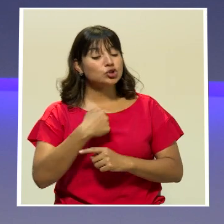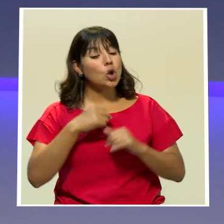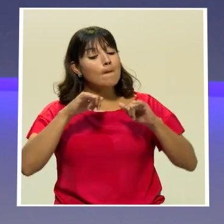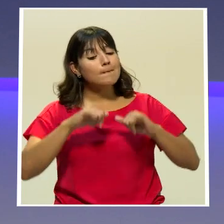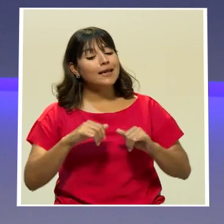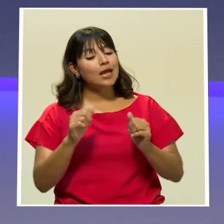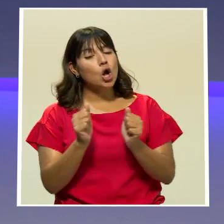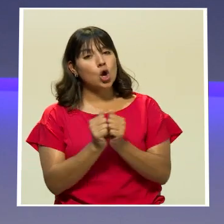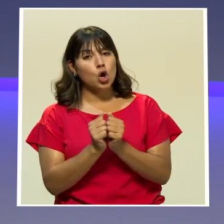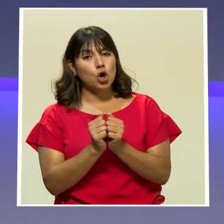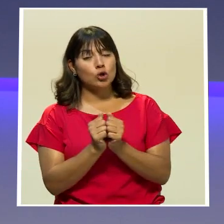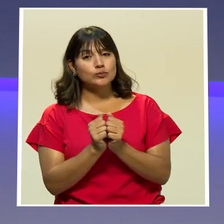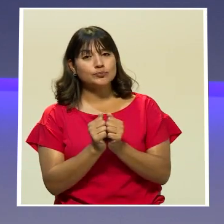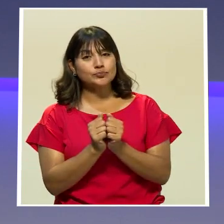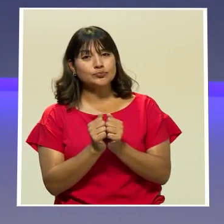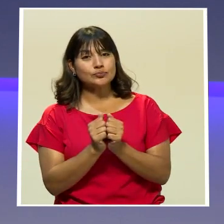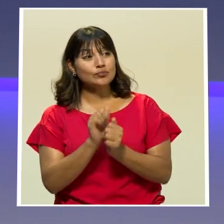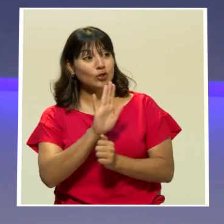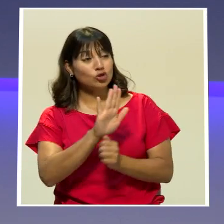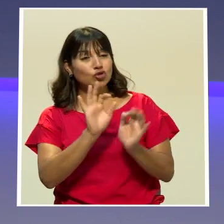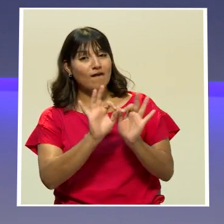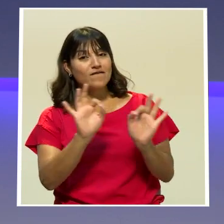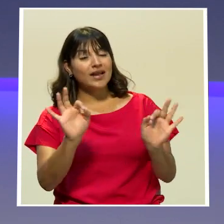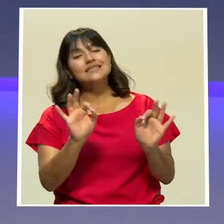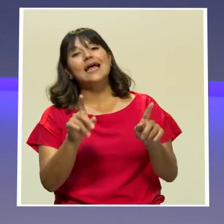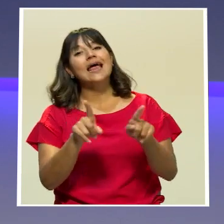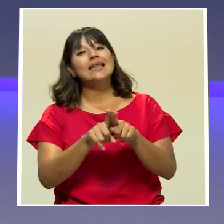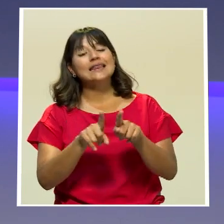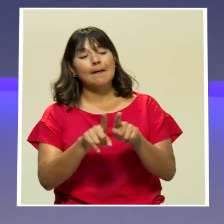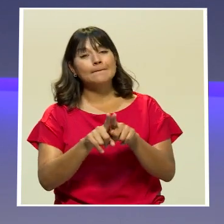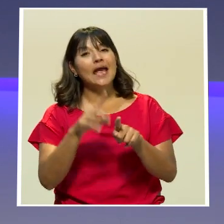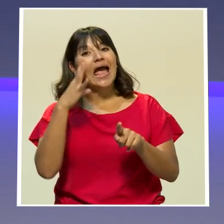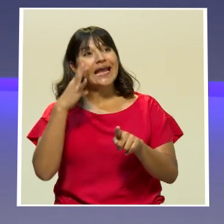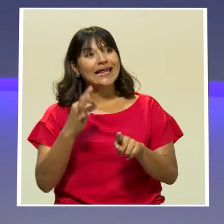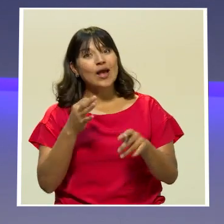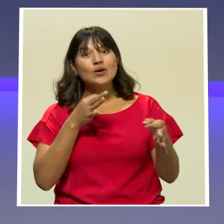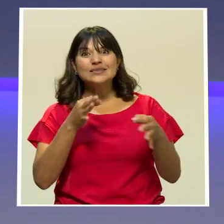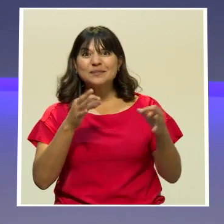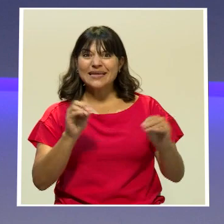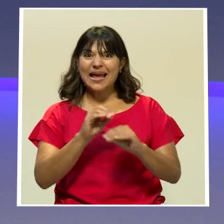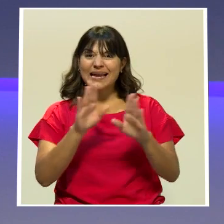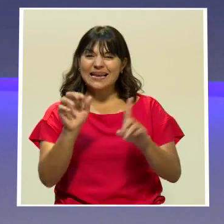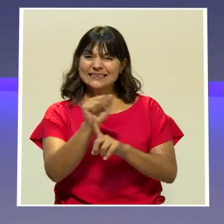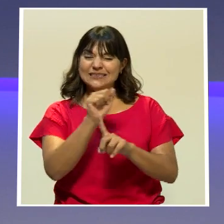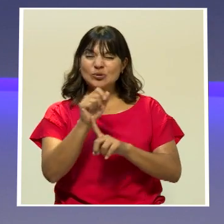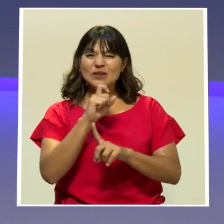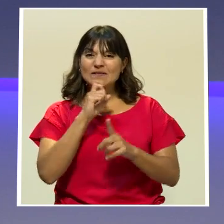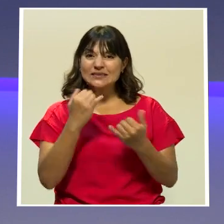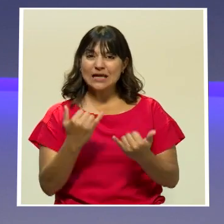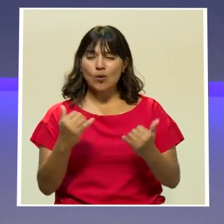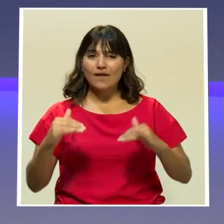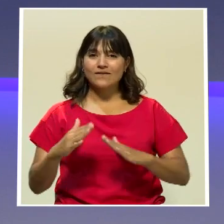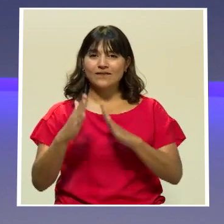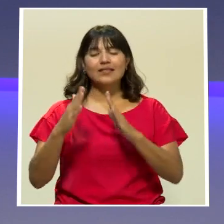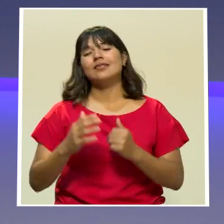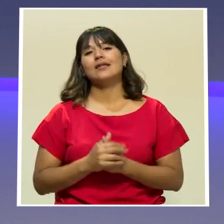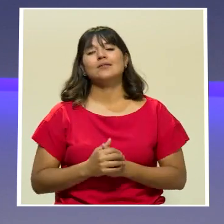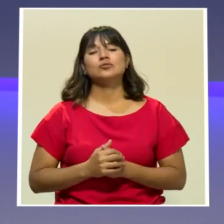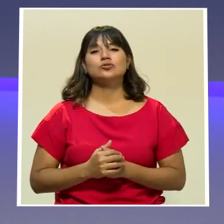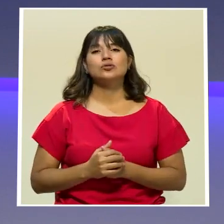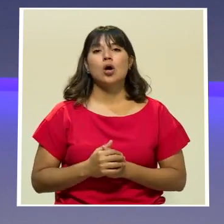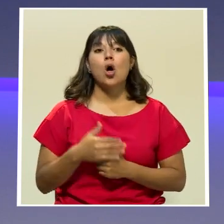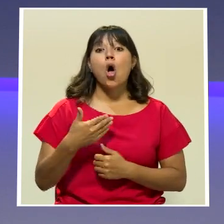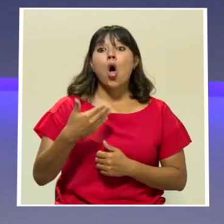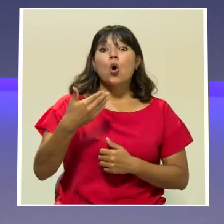con esa frase que también creo que define mucho esta coyuntura. Cuando